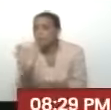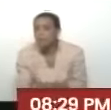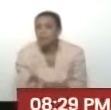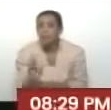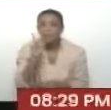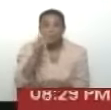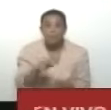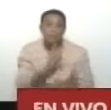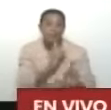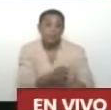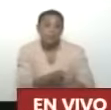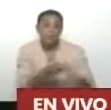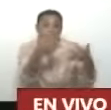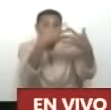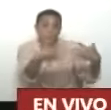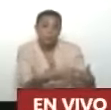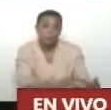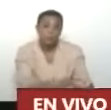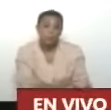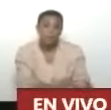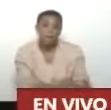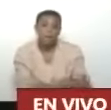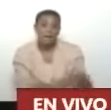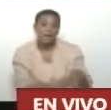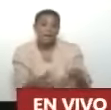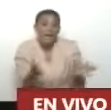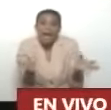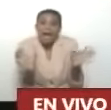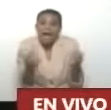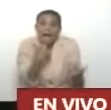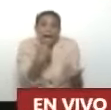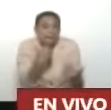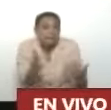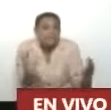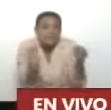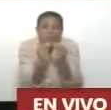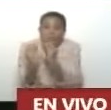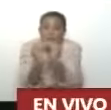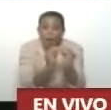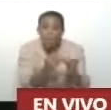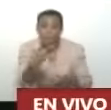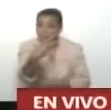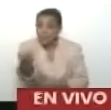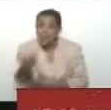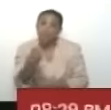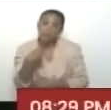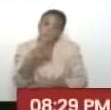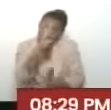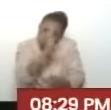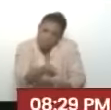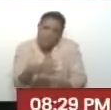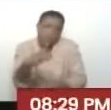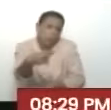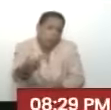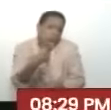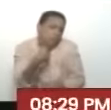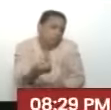también el resultado es casi unánime, porque los resultados por el no, aunque son respetables,